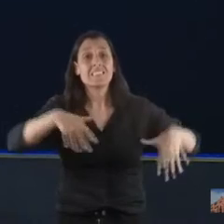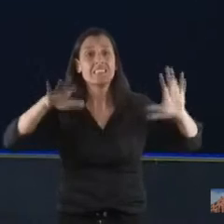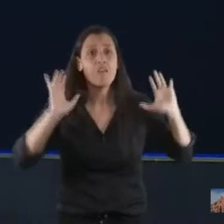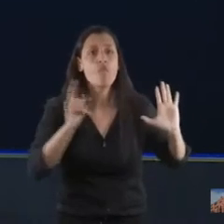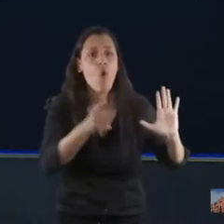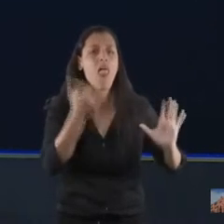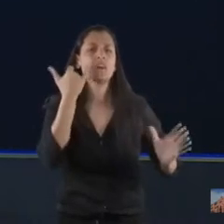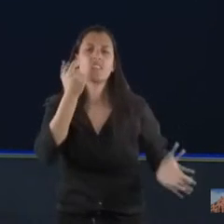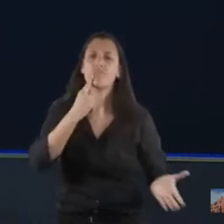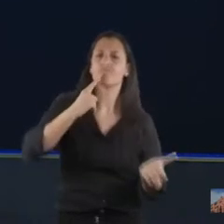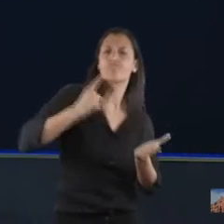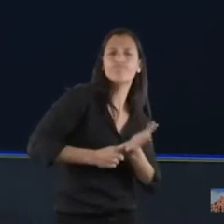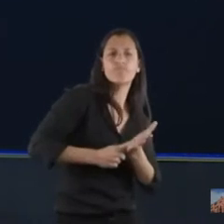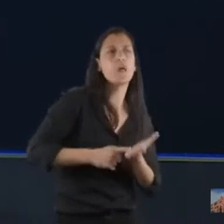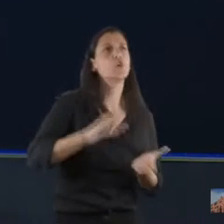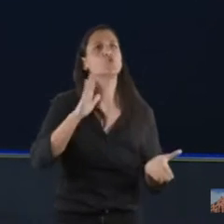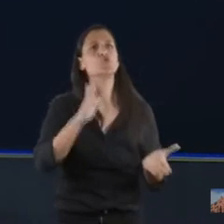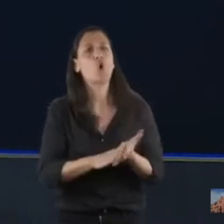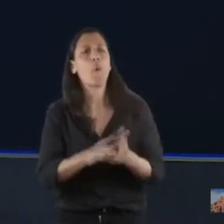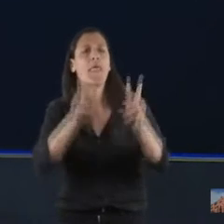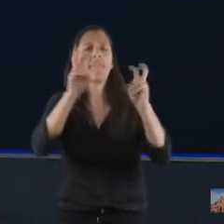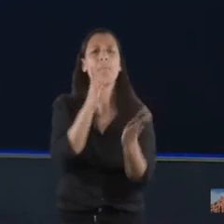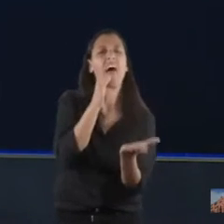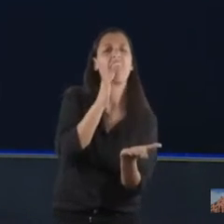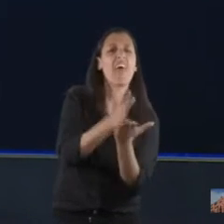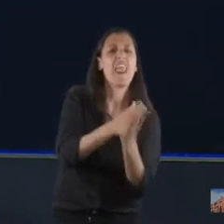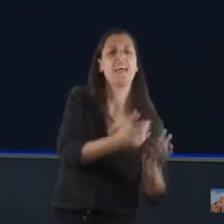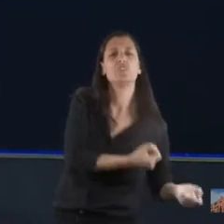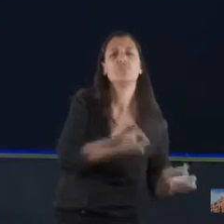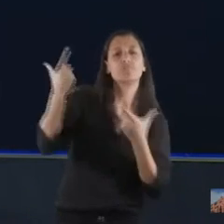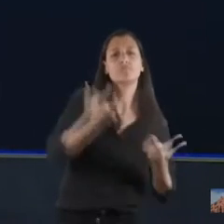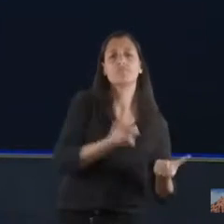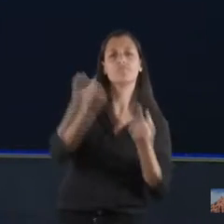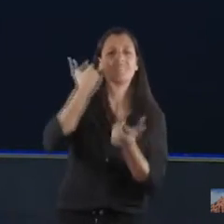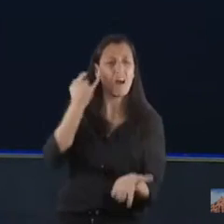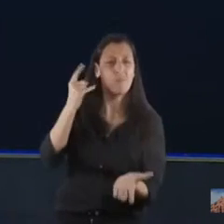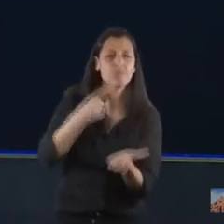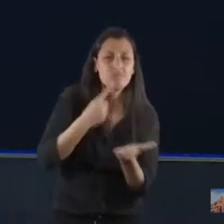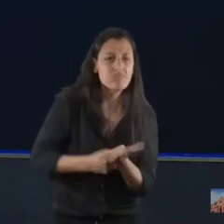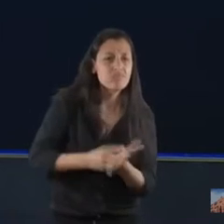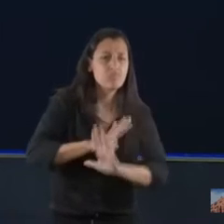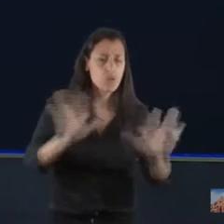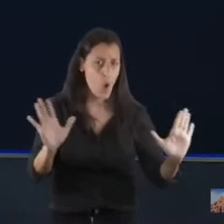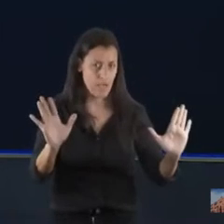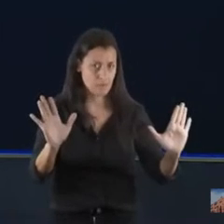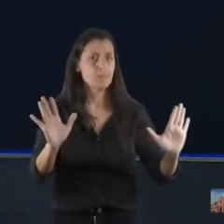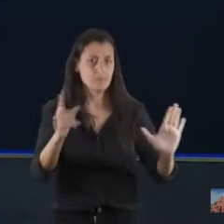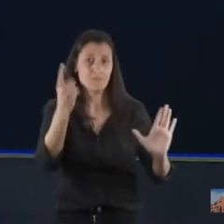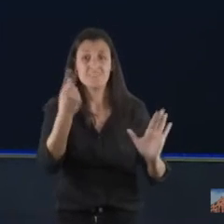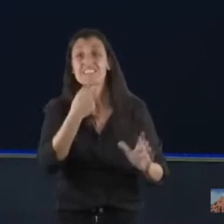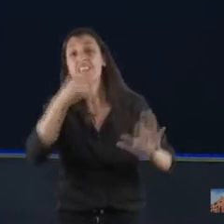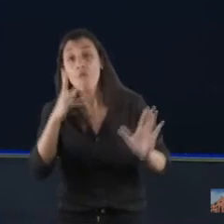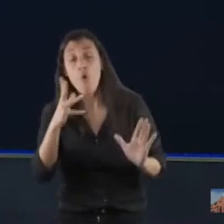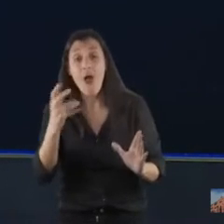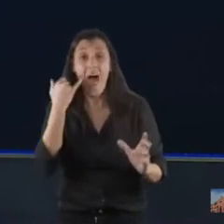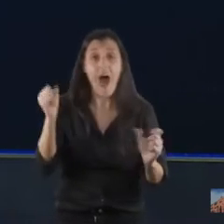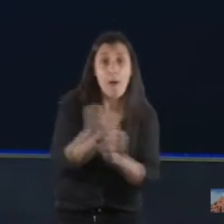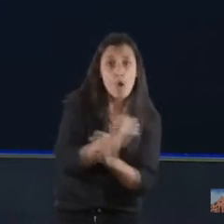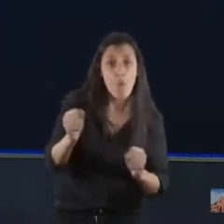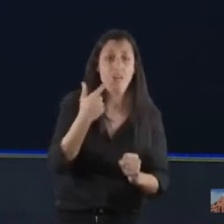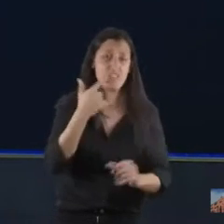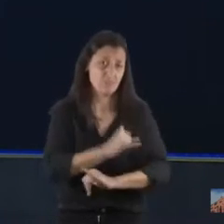decisión vinculada a la cuestión de derechos de exportación la hubiese planteado como una de las medidas centrales ahora